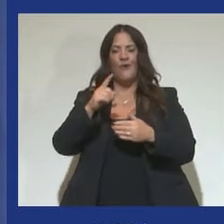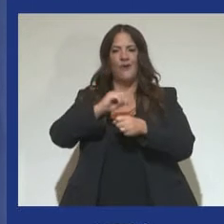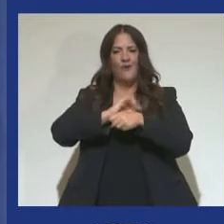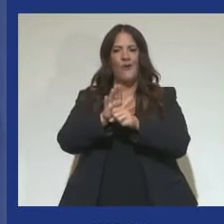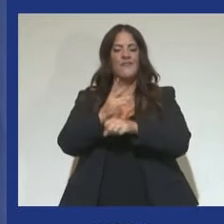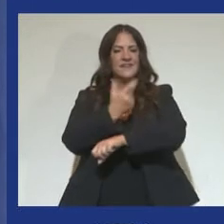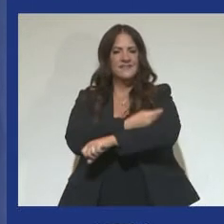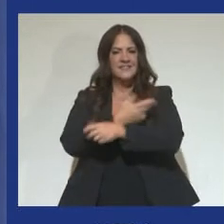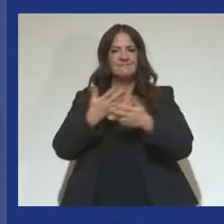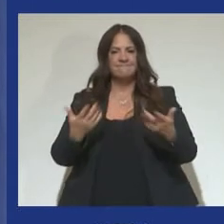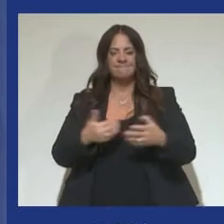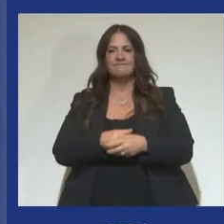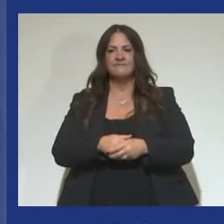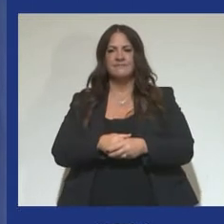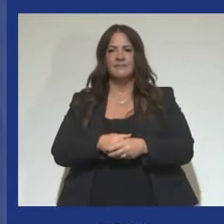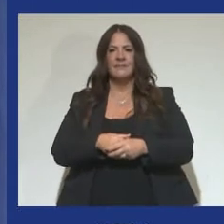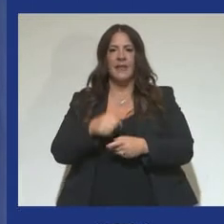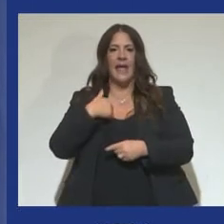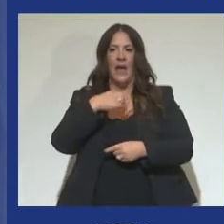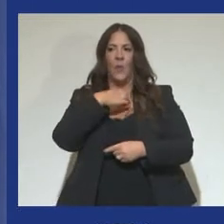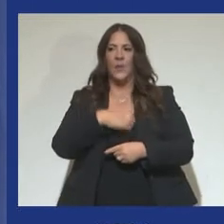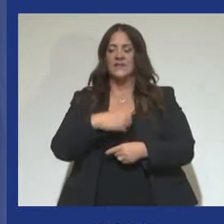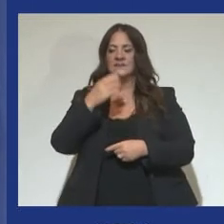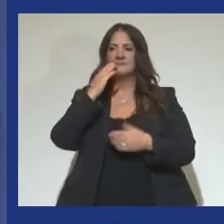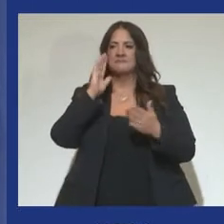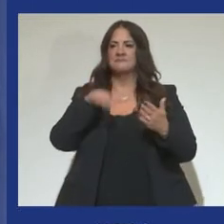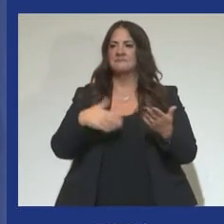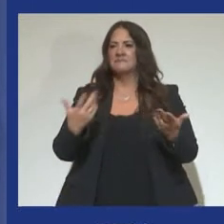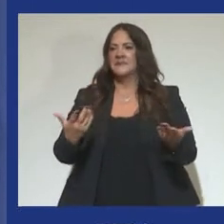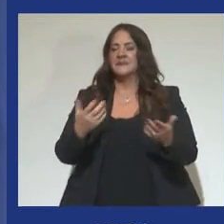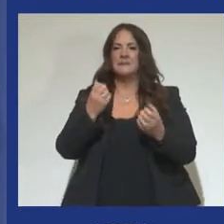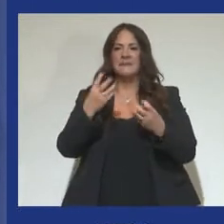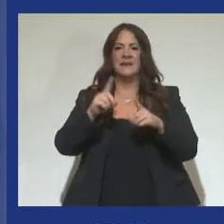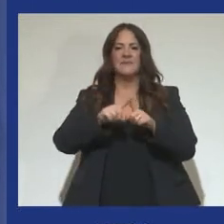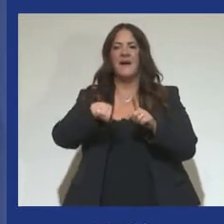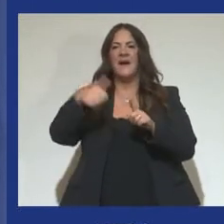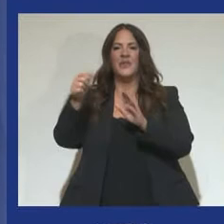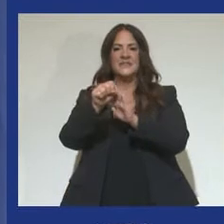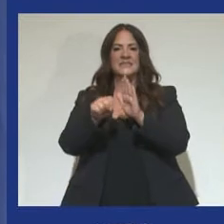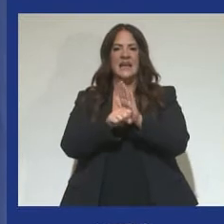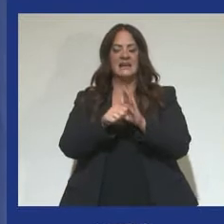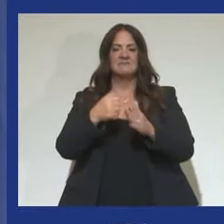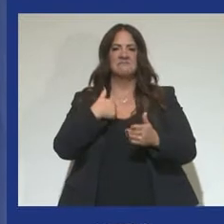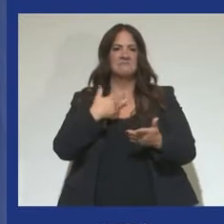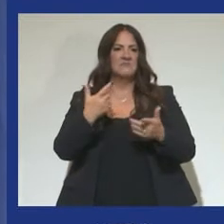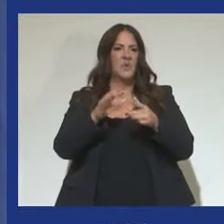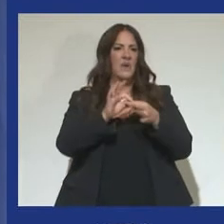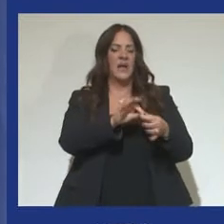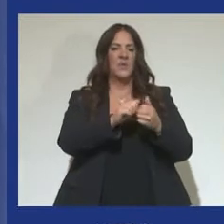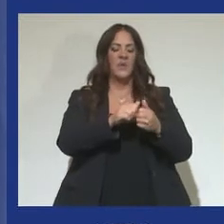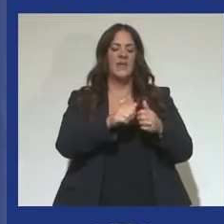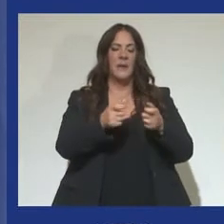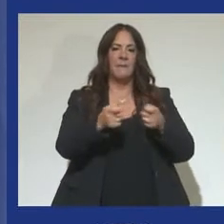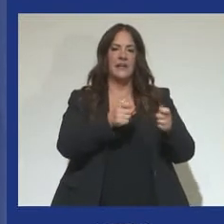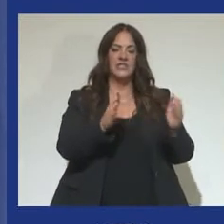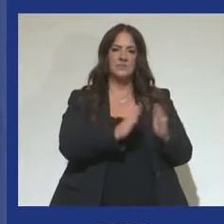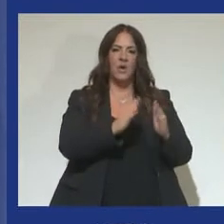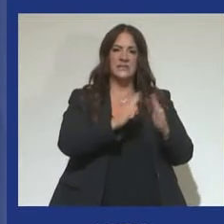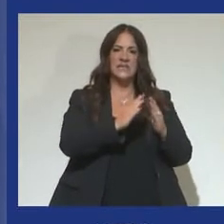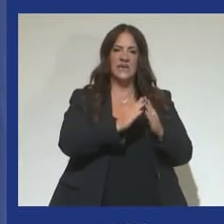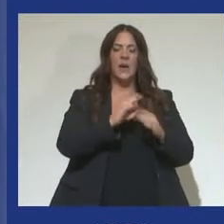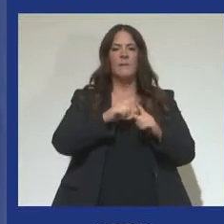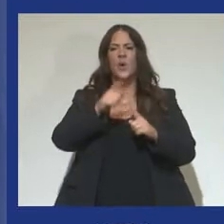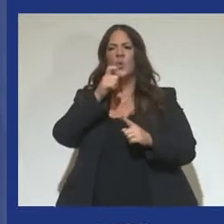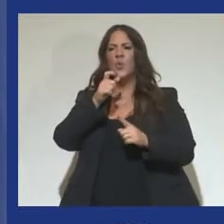un estado más grande que otros 20 estados juntos ojalá yo desearía que que fuéramos más pequeños pero el